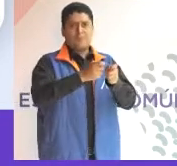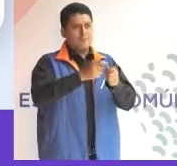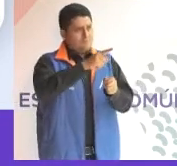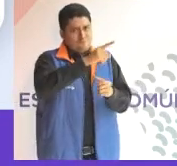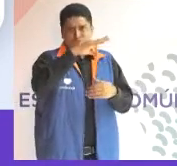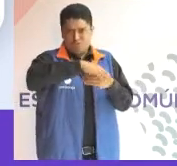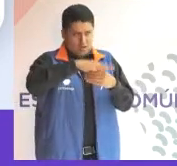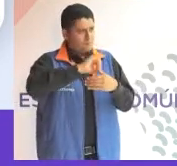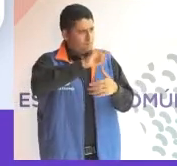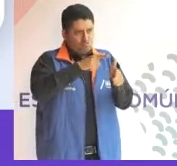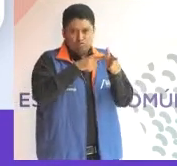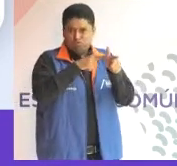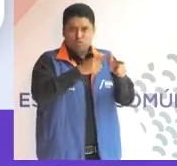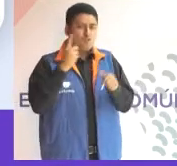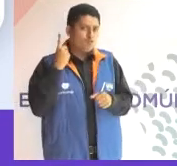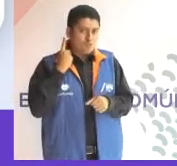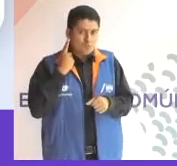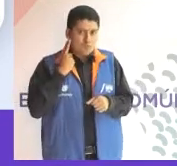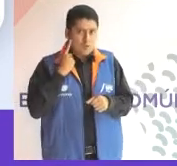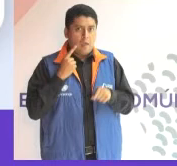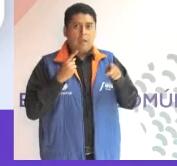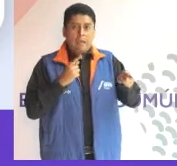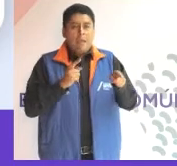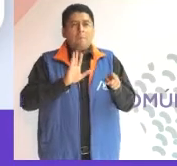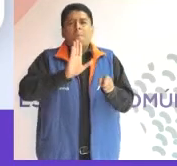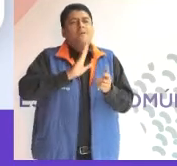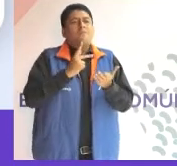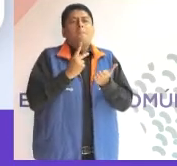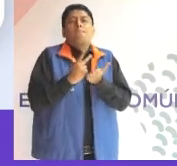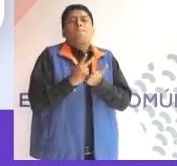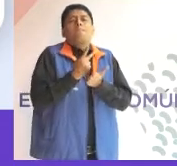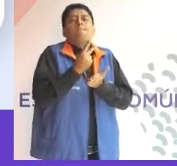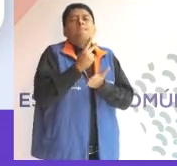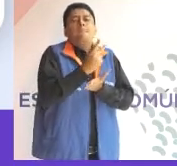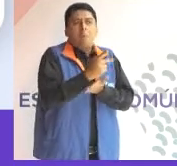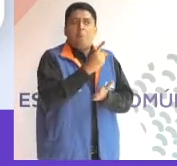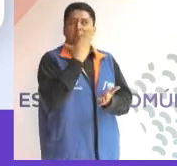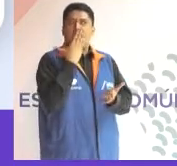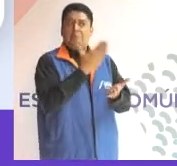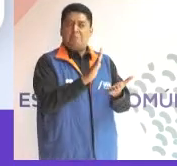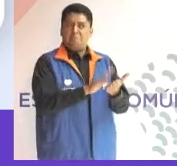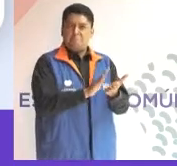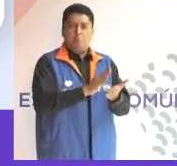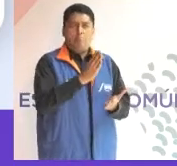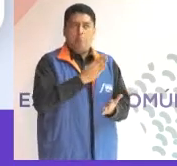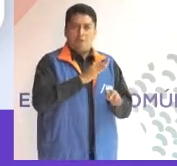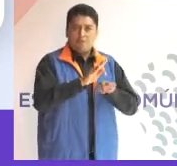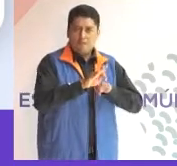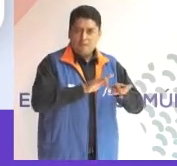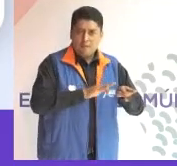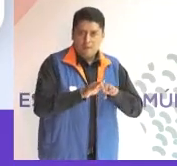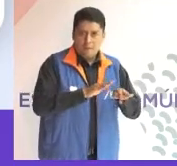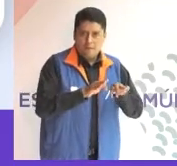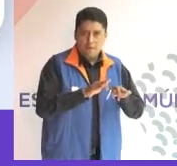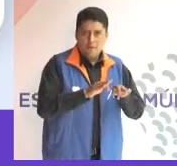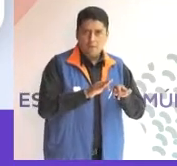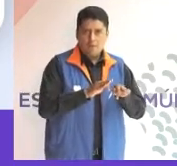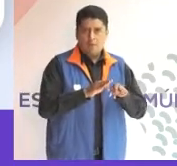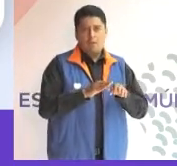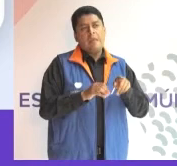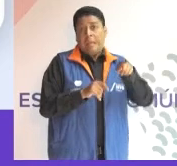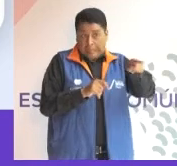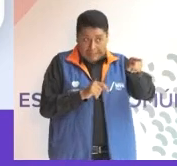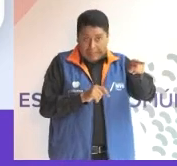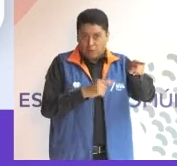de acumulación de capital social en un territorio, la posibilidad de llamar a cuentas en la política,